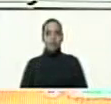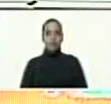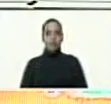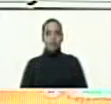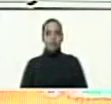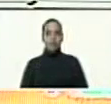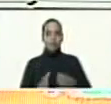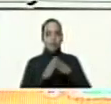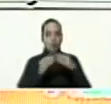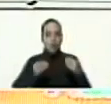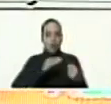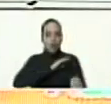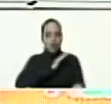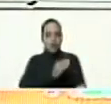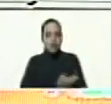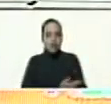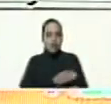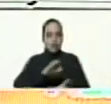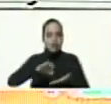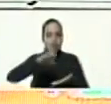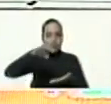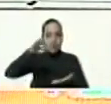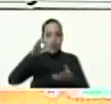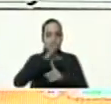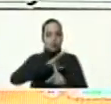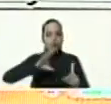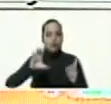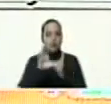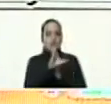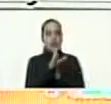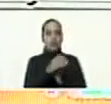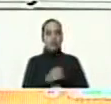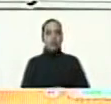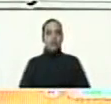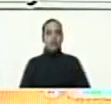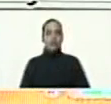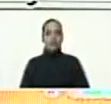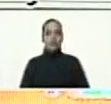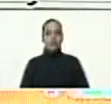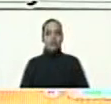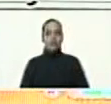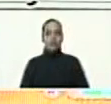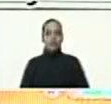toda su fuerza espiritual, toda su fuerza cultural